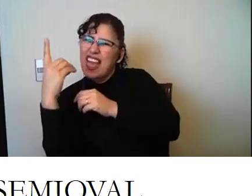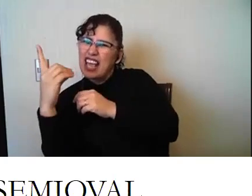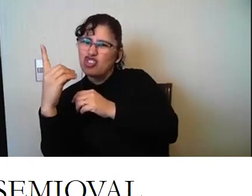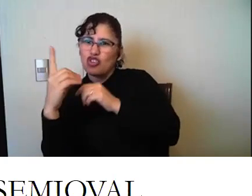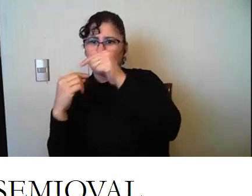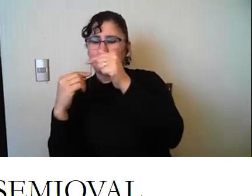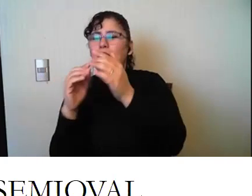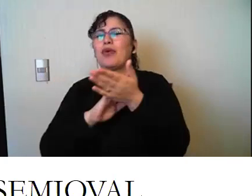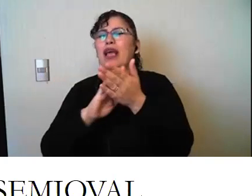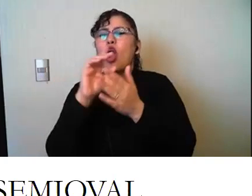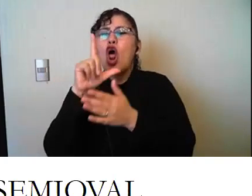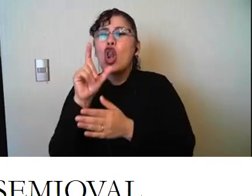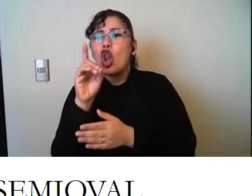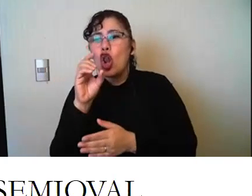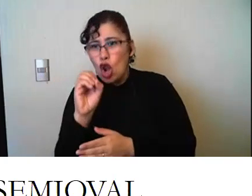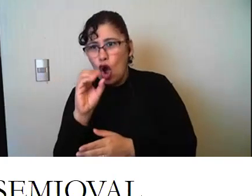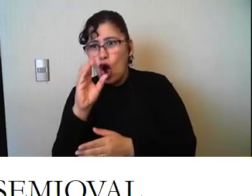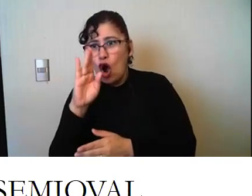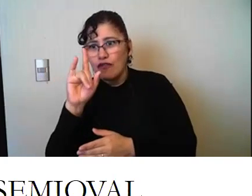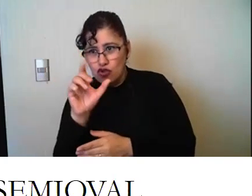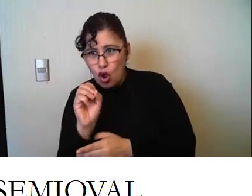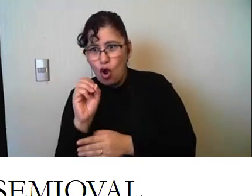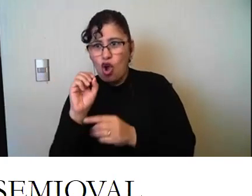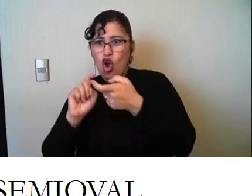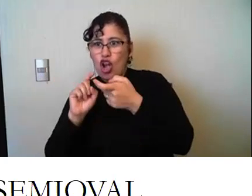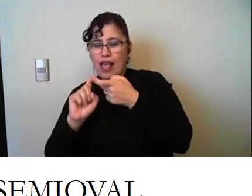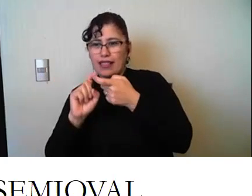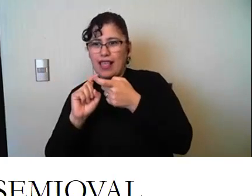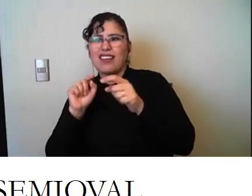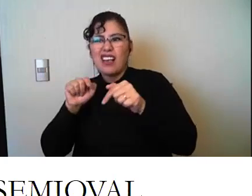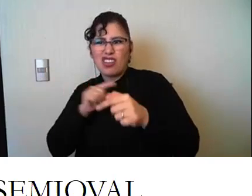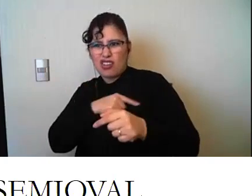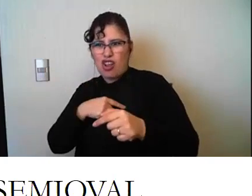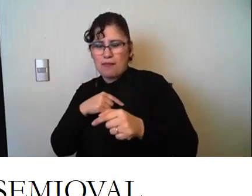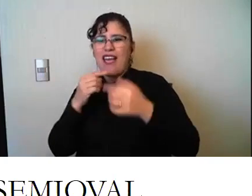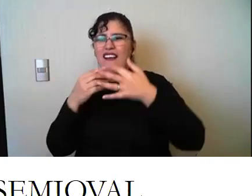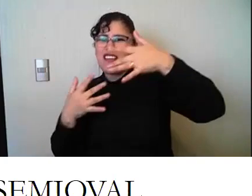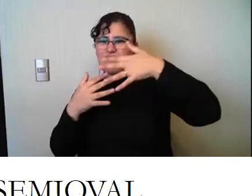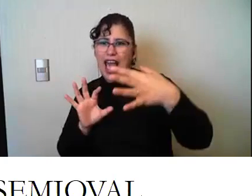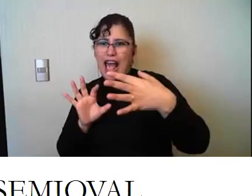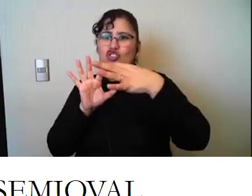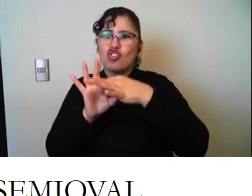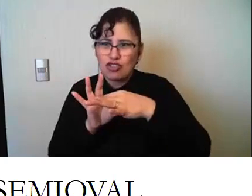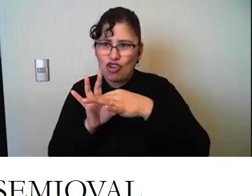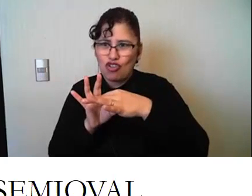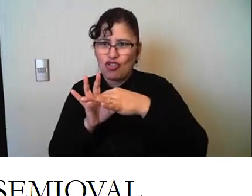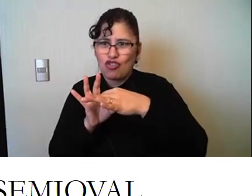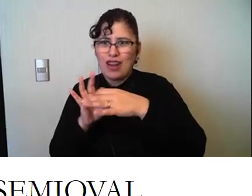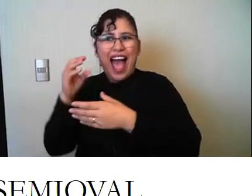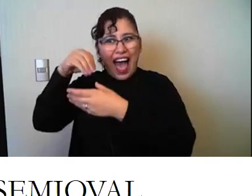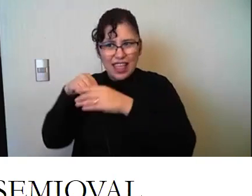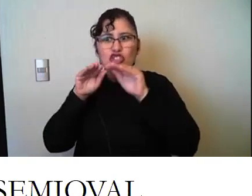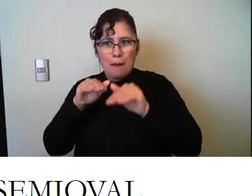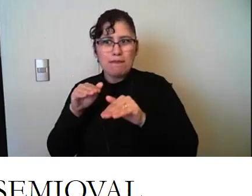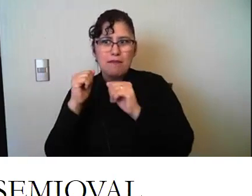occipital. Serán fibras de asociación. Luego tenemos fibras de